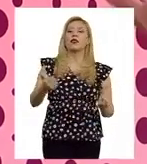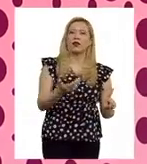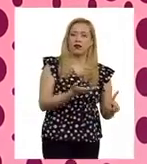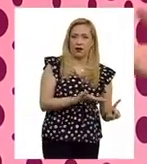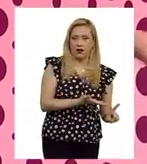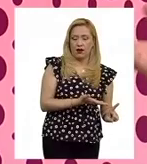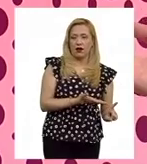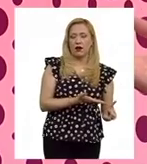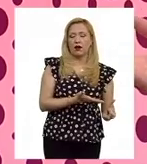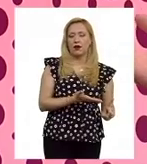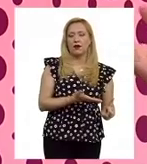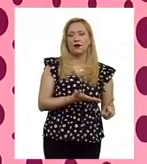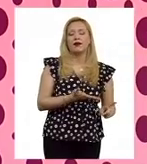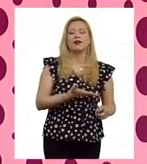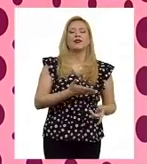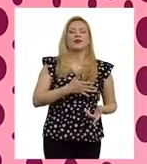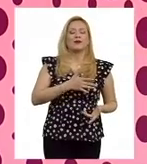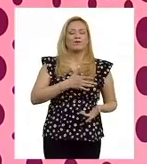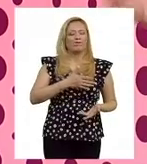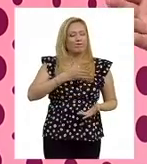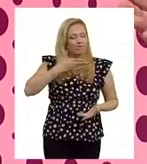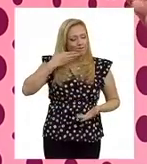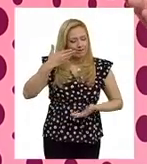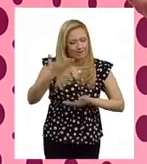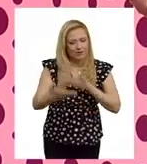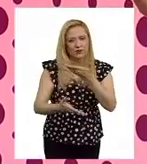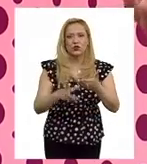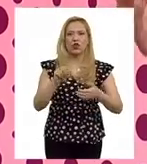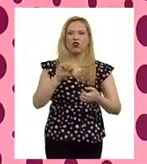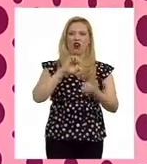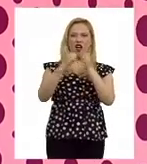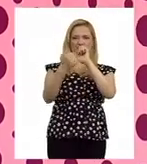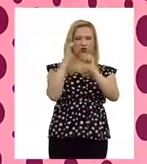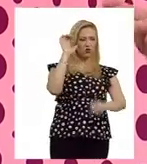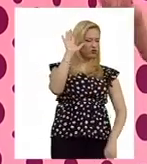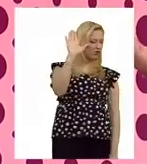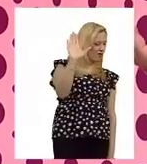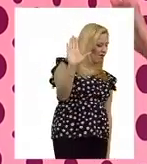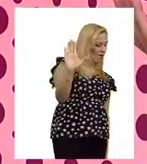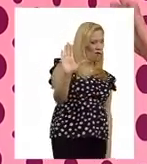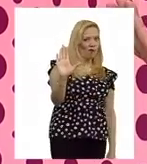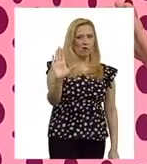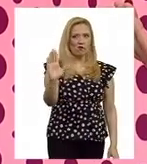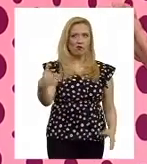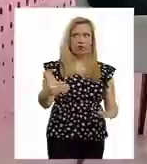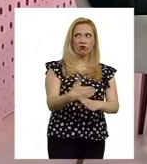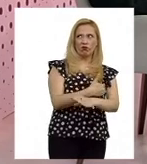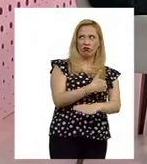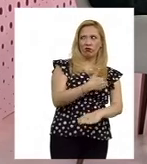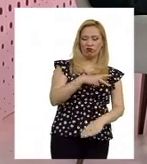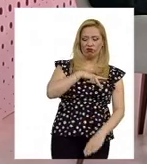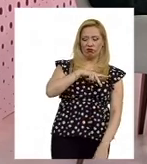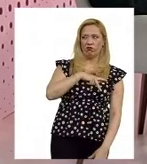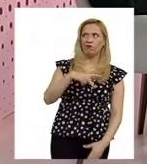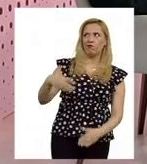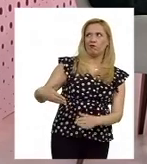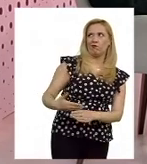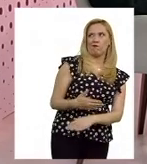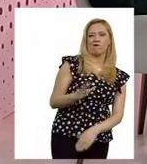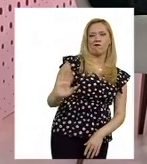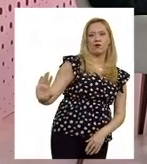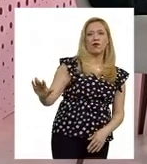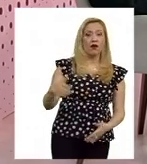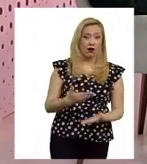lo menos y con una empatía, y no con una enemistad porque viene a ocupar su espacio, porque así es el mundo hoy en